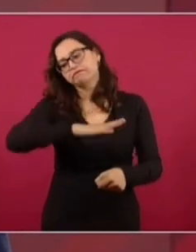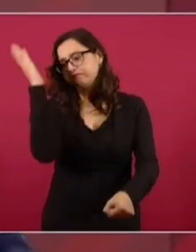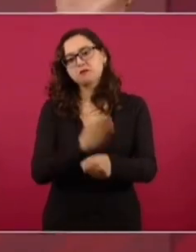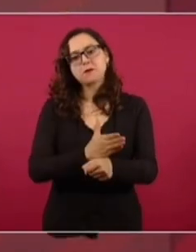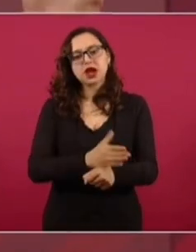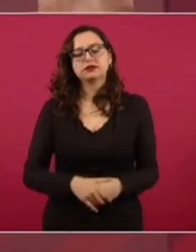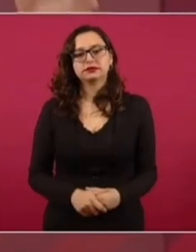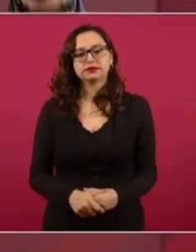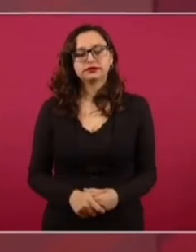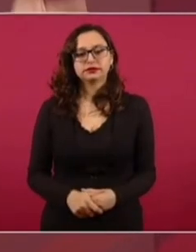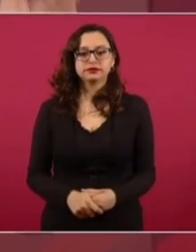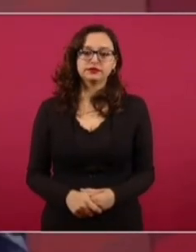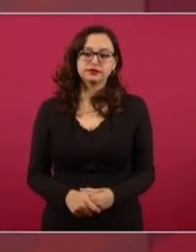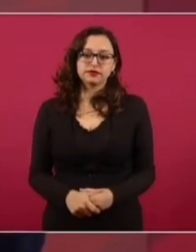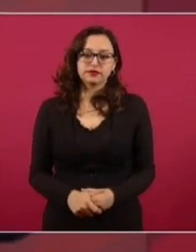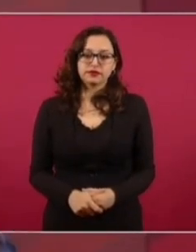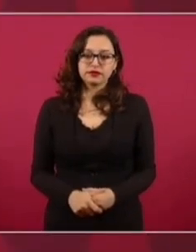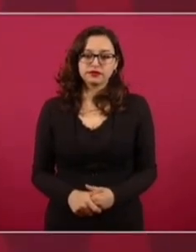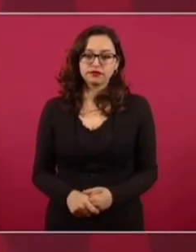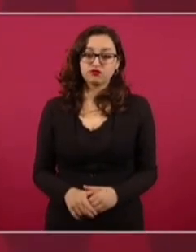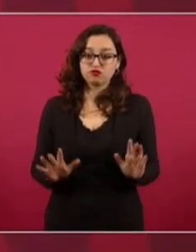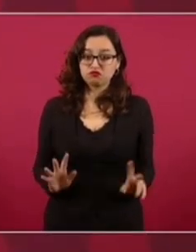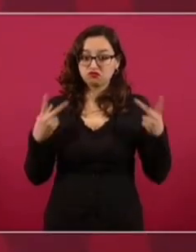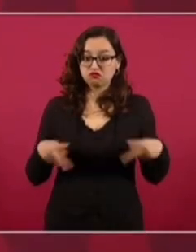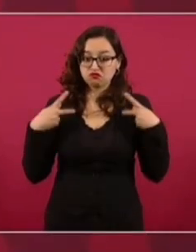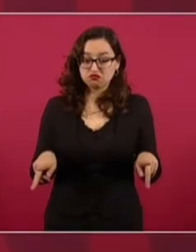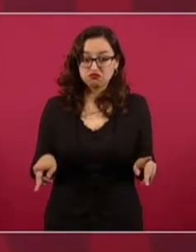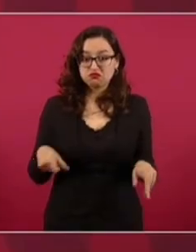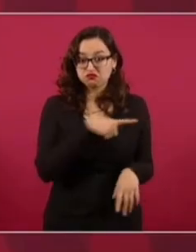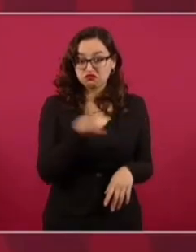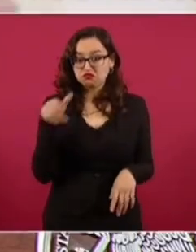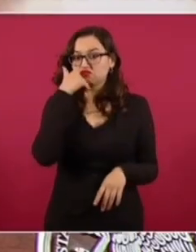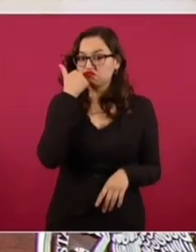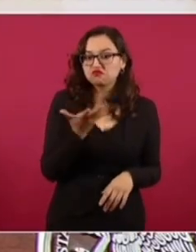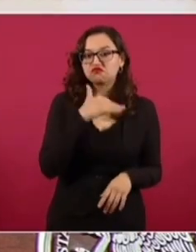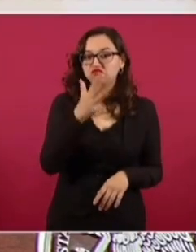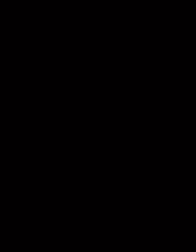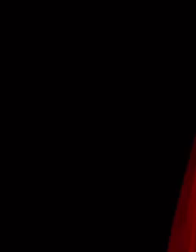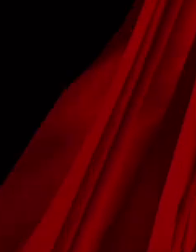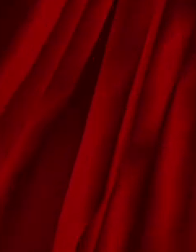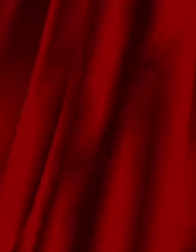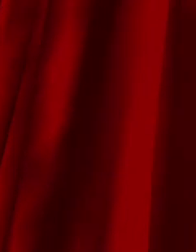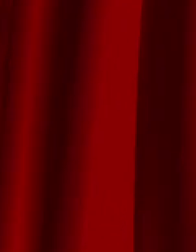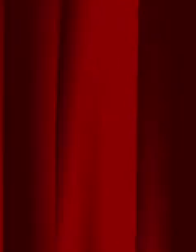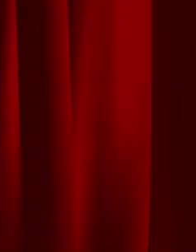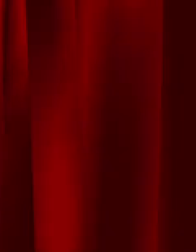El que cometa un delito, y sobre todo un acto de corrupción, tiene que ser castigado.